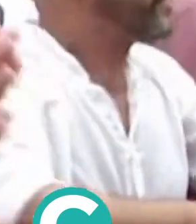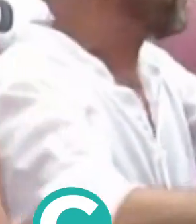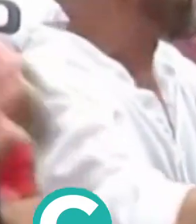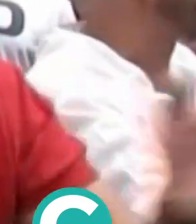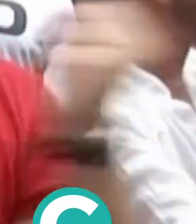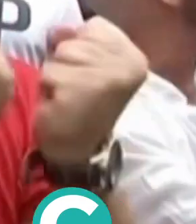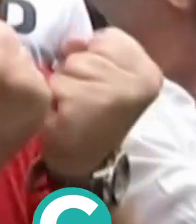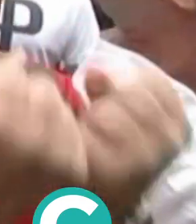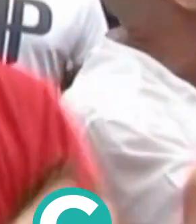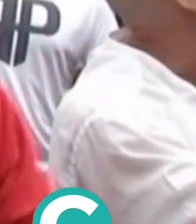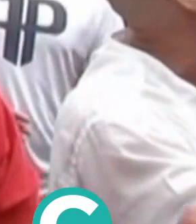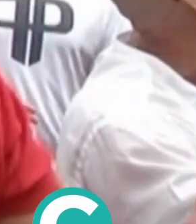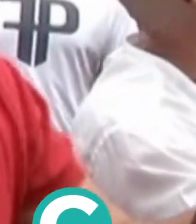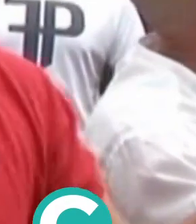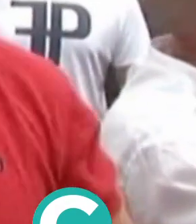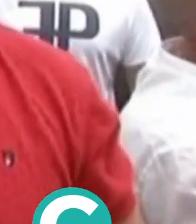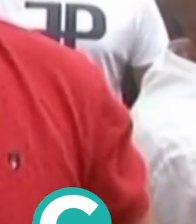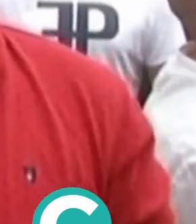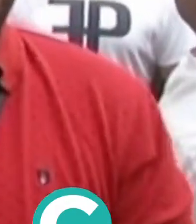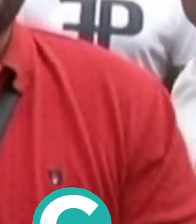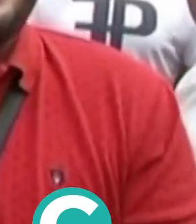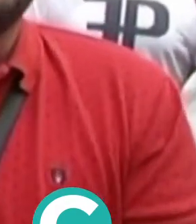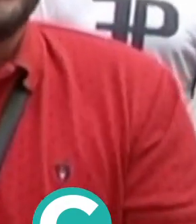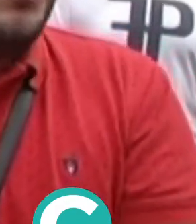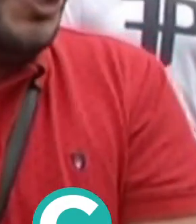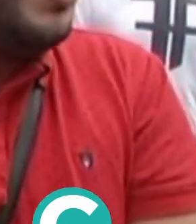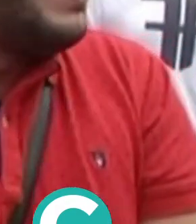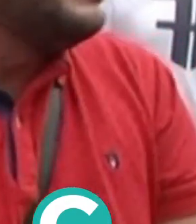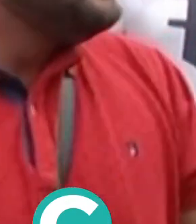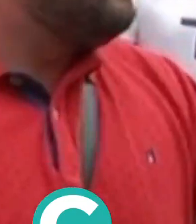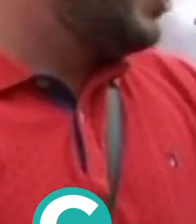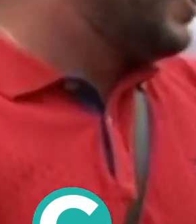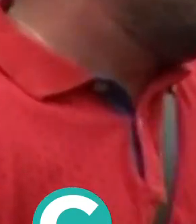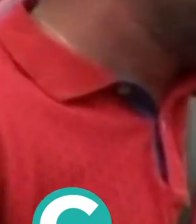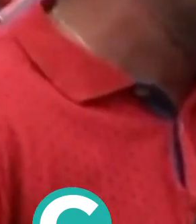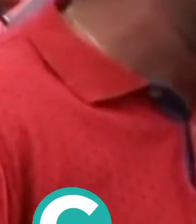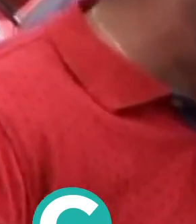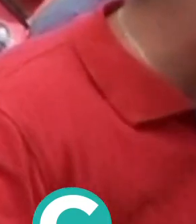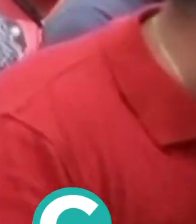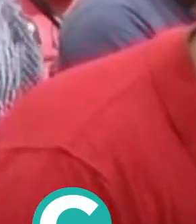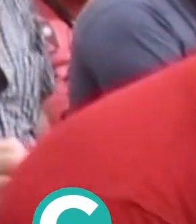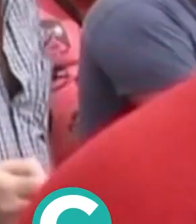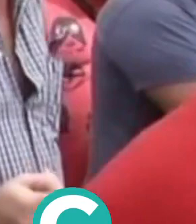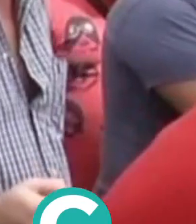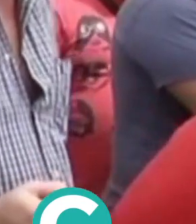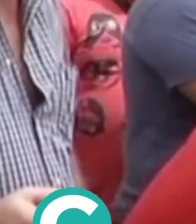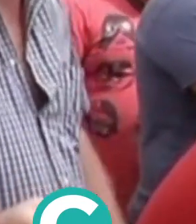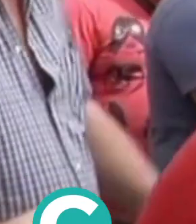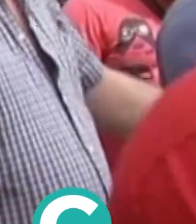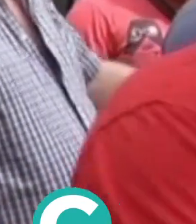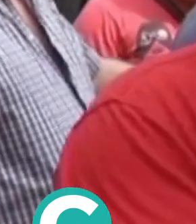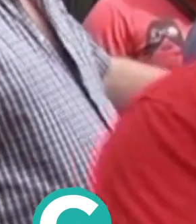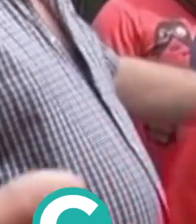mortal. Si un pereque va a montar una pantomima, si en el fuego va la